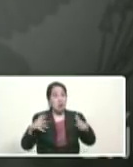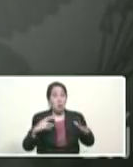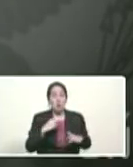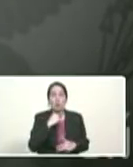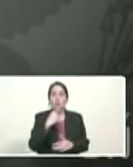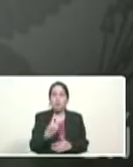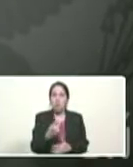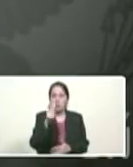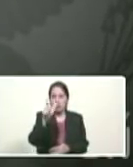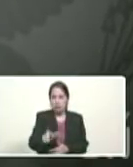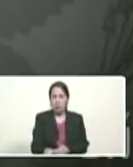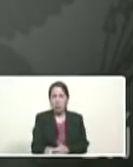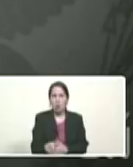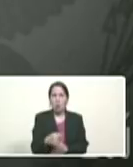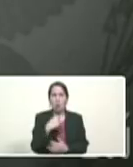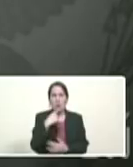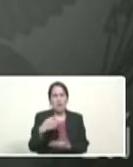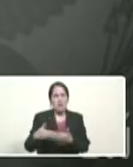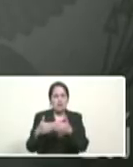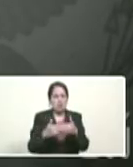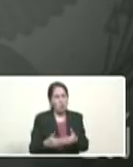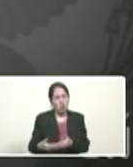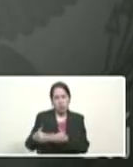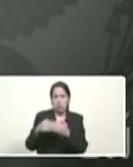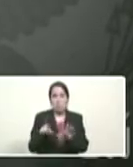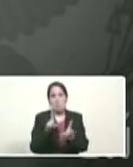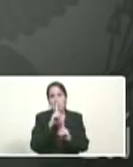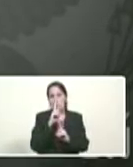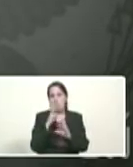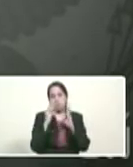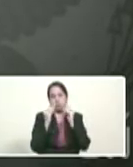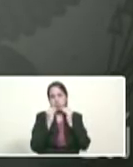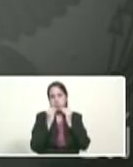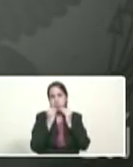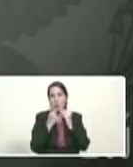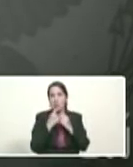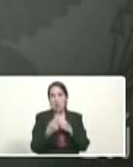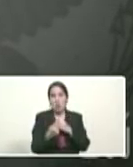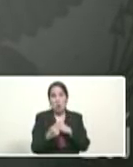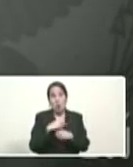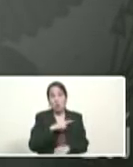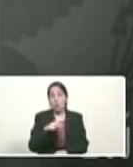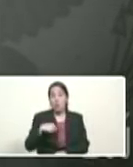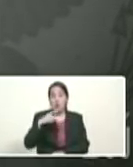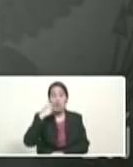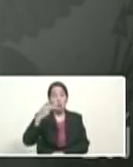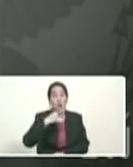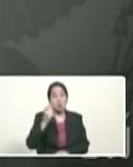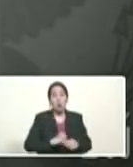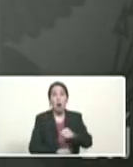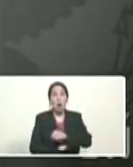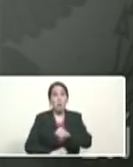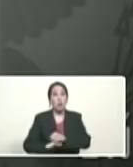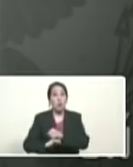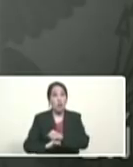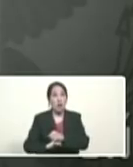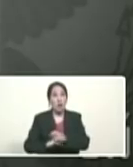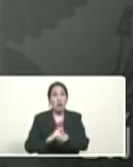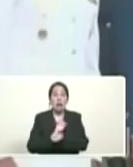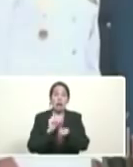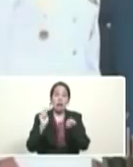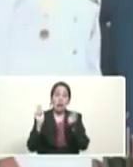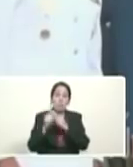departamento de eeuu no quiso comentar esto pero sí dijo y citamos nuestra política es respaldar una transición pacífica en